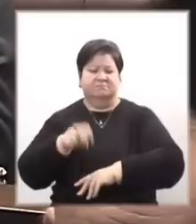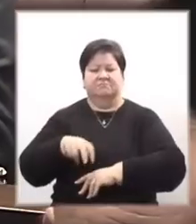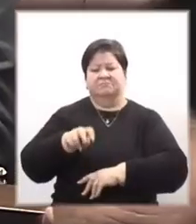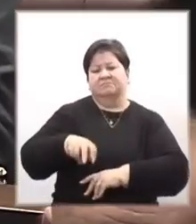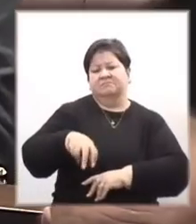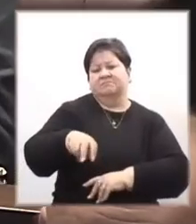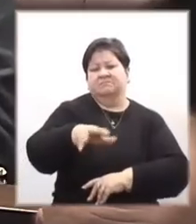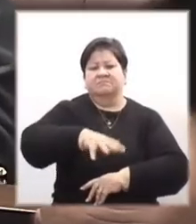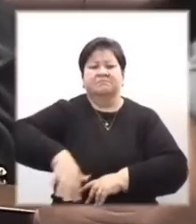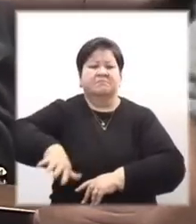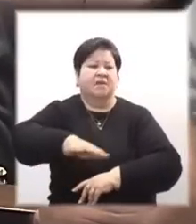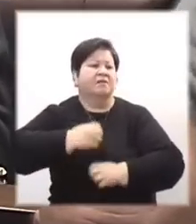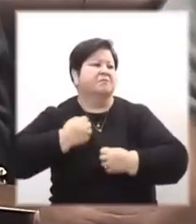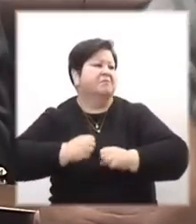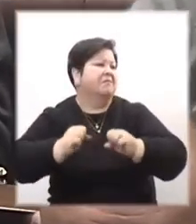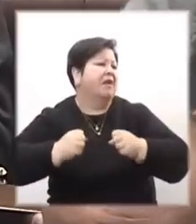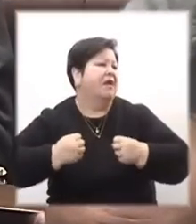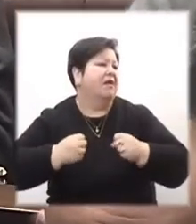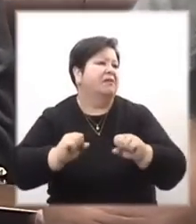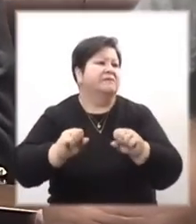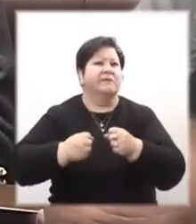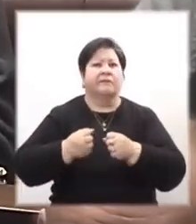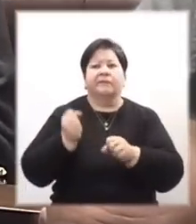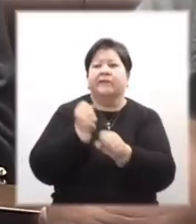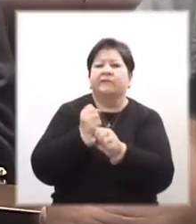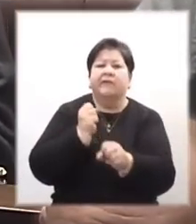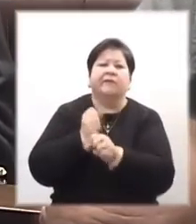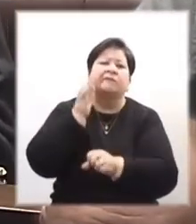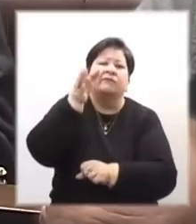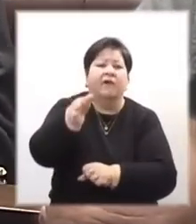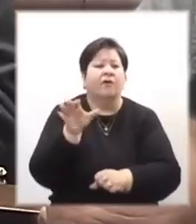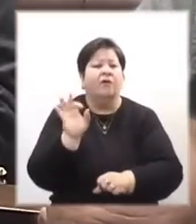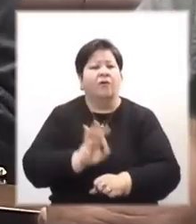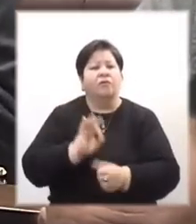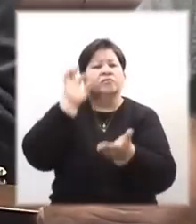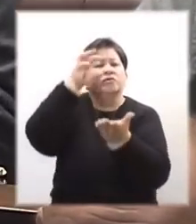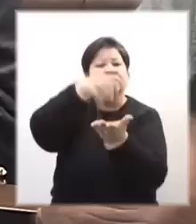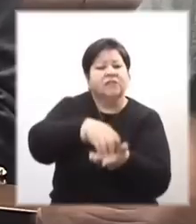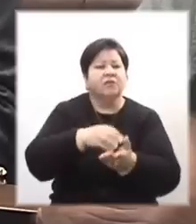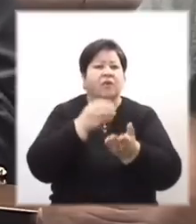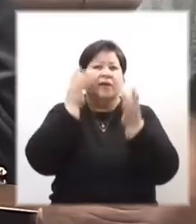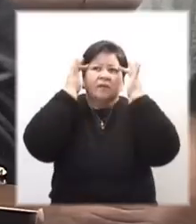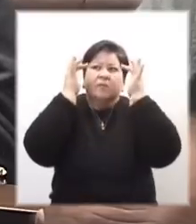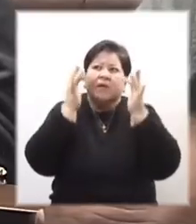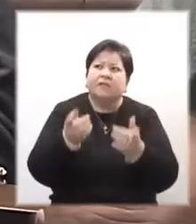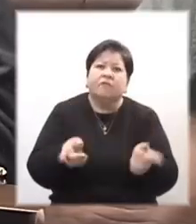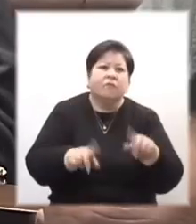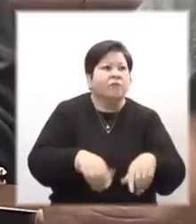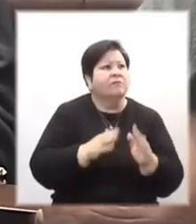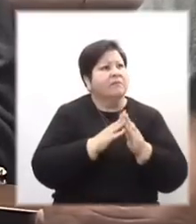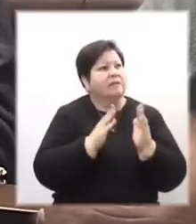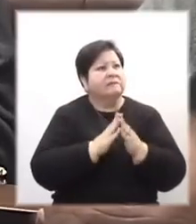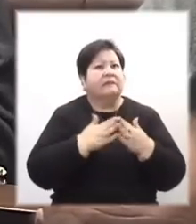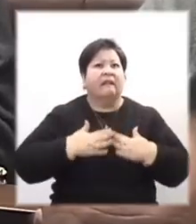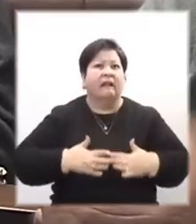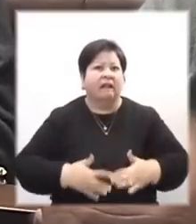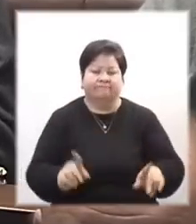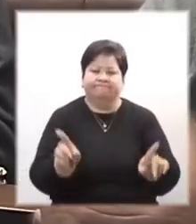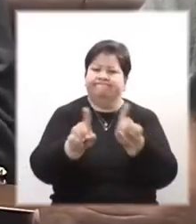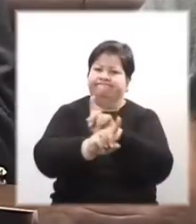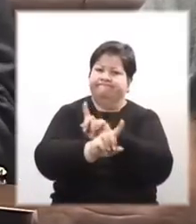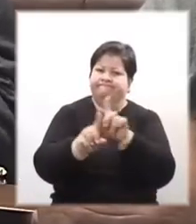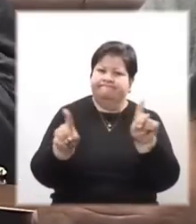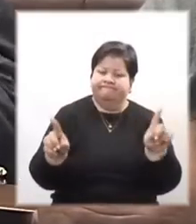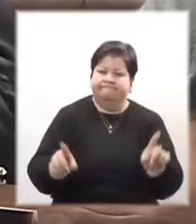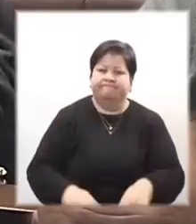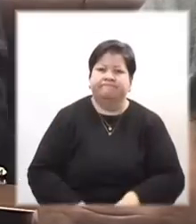espacio público, ir a trabajar o a un centro educativo sin tener preocupación de cómo vuelve para su casa.